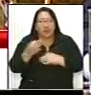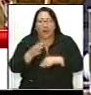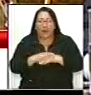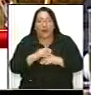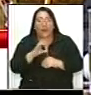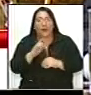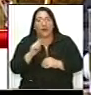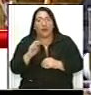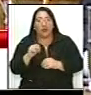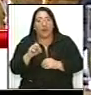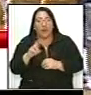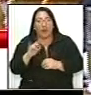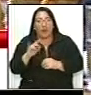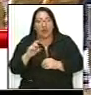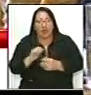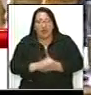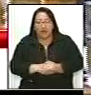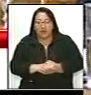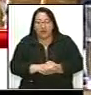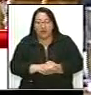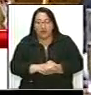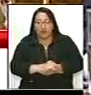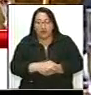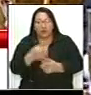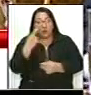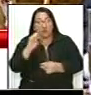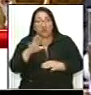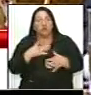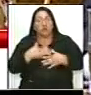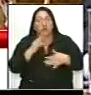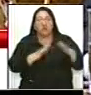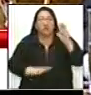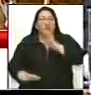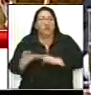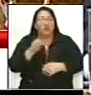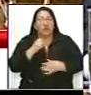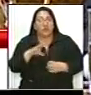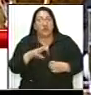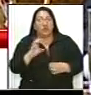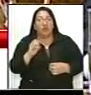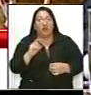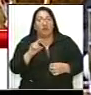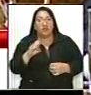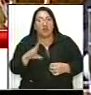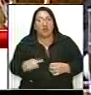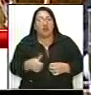cuestión previa. Por eso mi preocupación por lo manifestado por el oficial mayor.